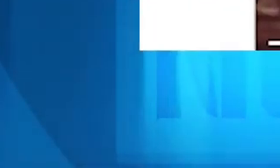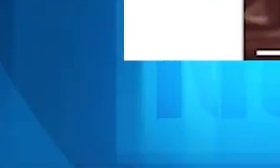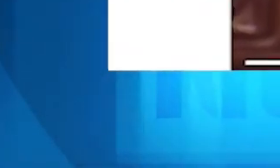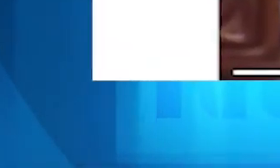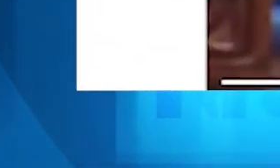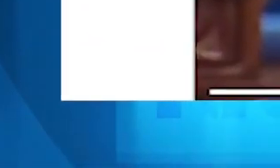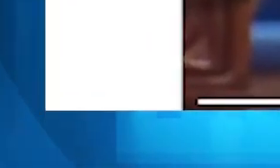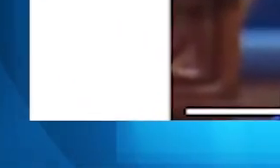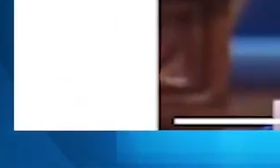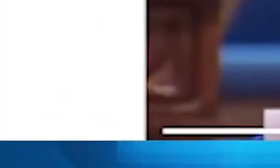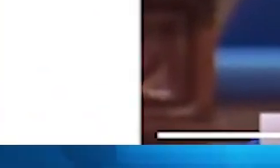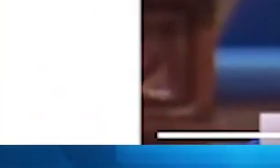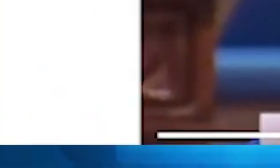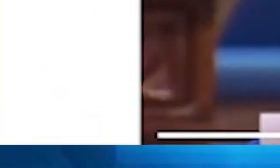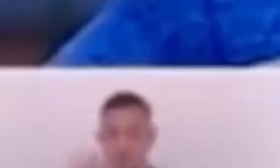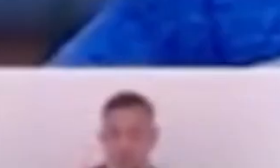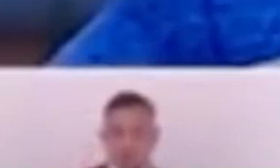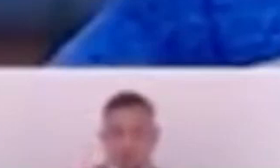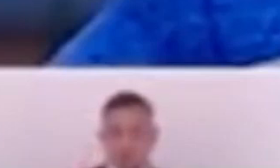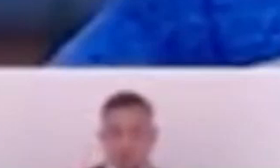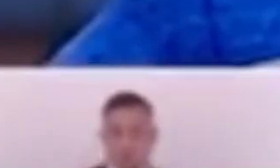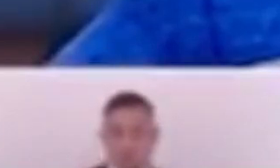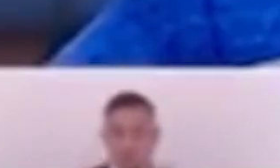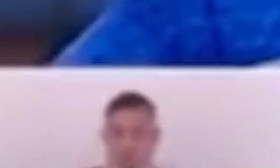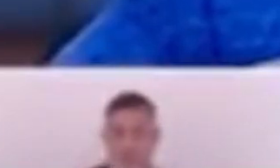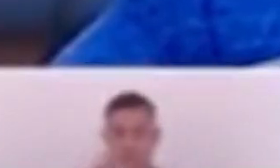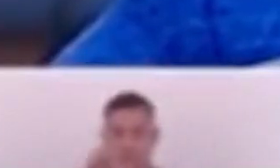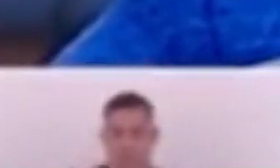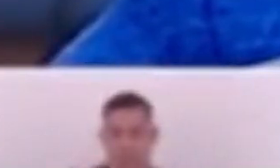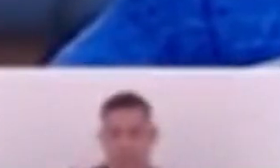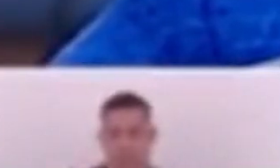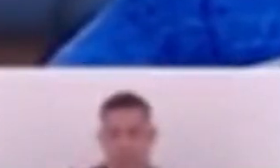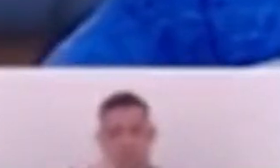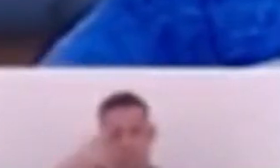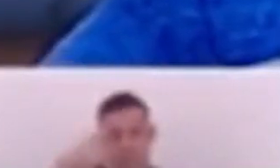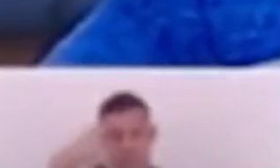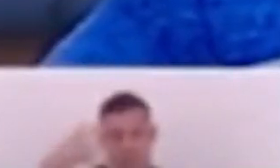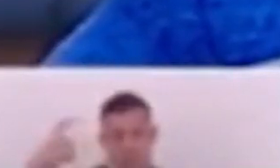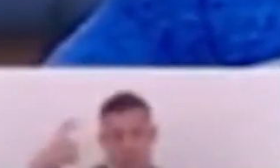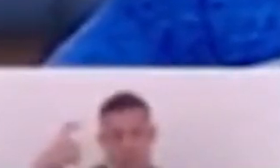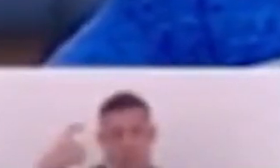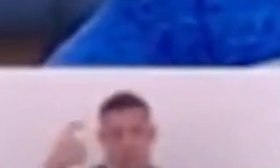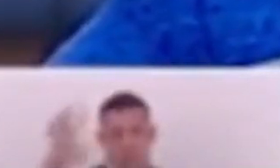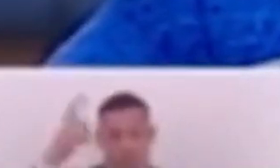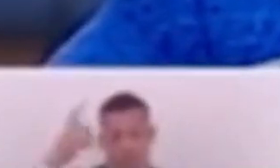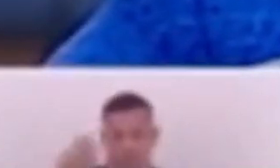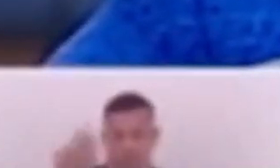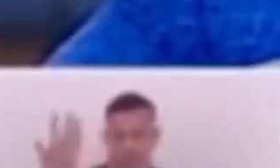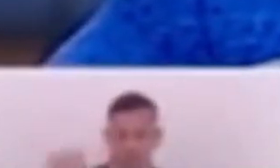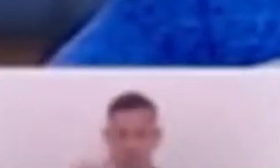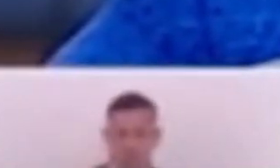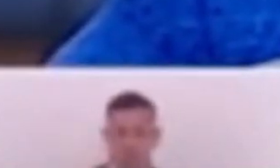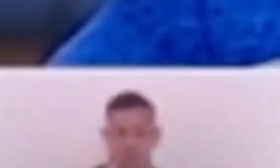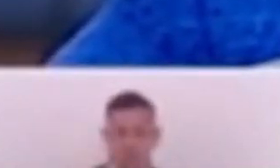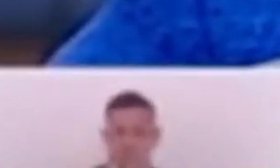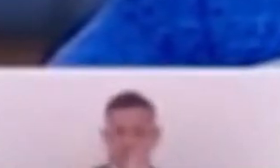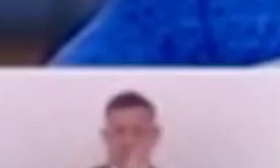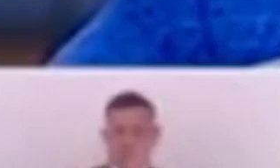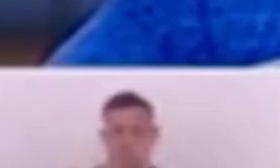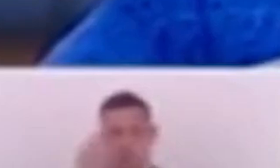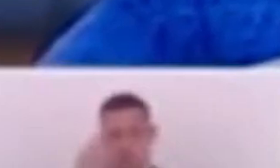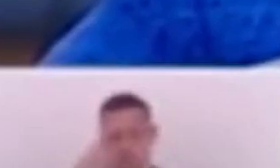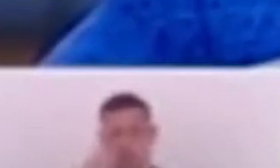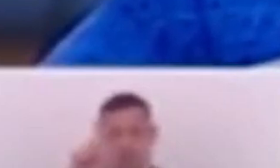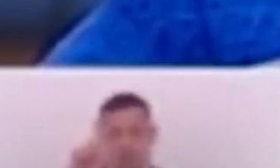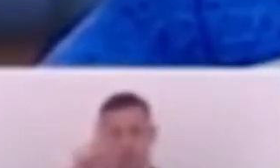tildó como pandillera y la llamó Miss Bulgaria día toro aseguró que Espera que sean independientes y que realmente se proteja la dignidad de las mujeres